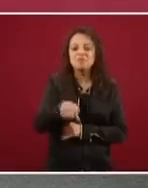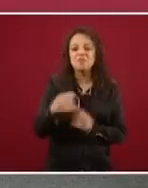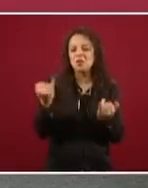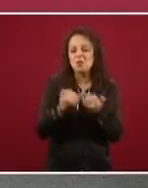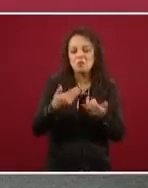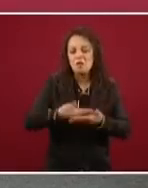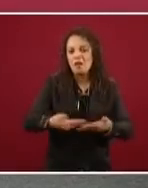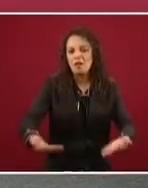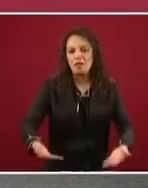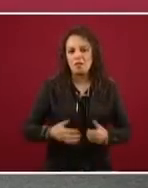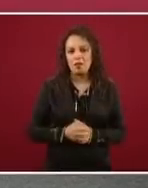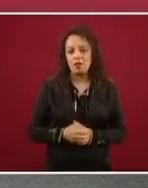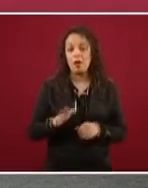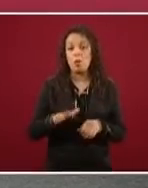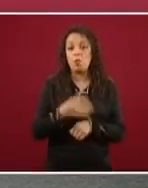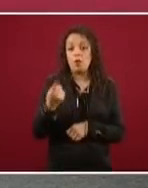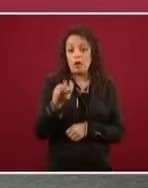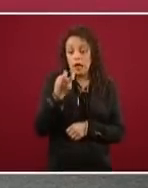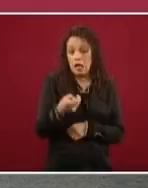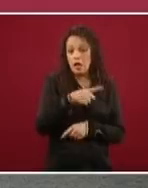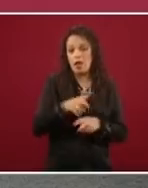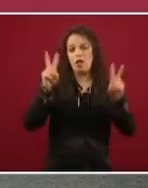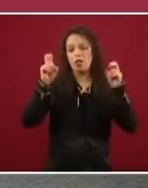porque es un asunto político